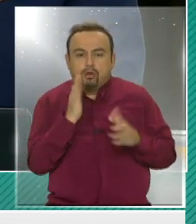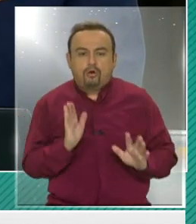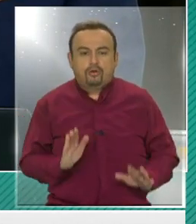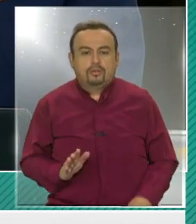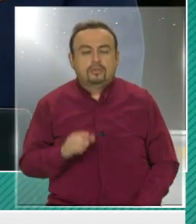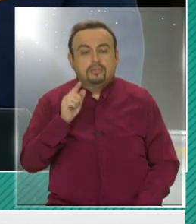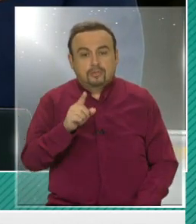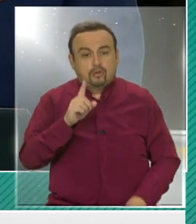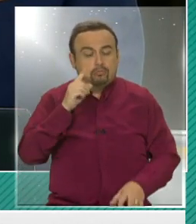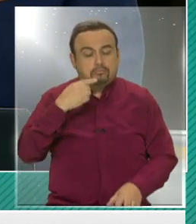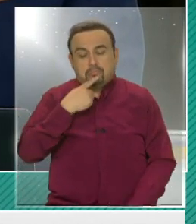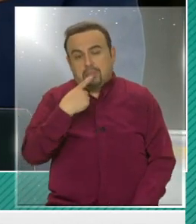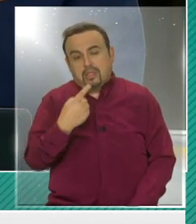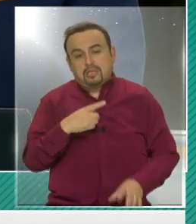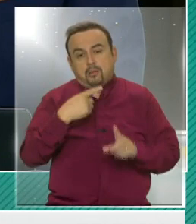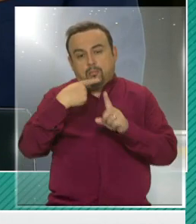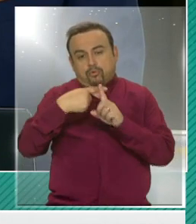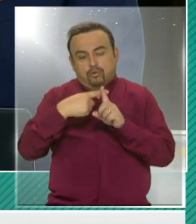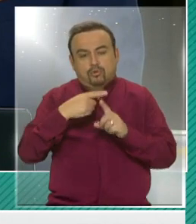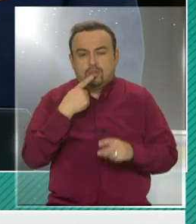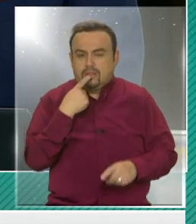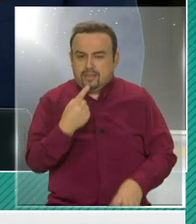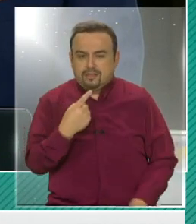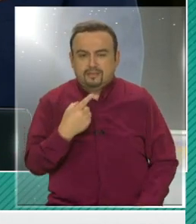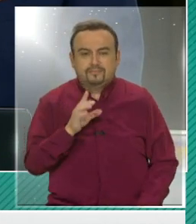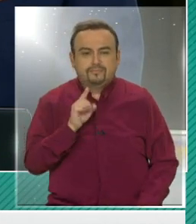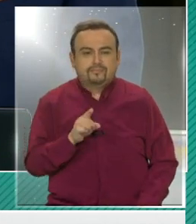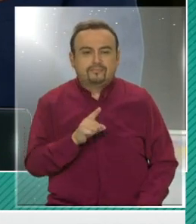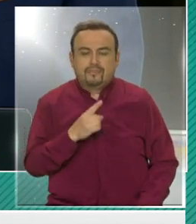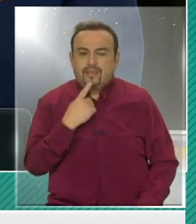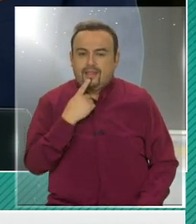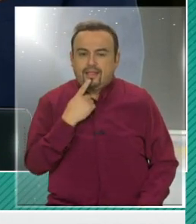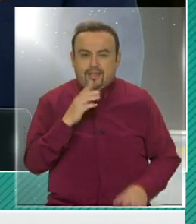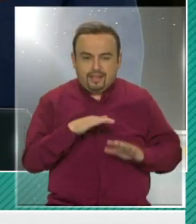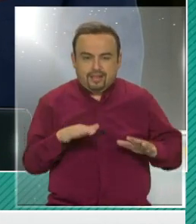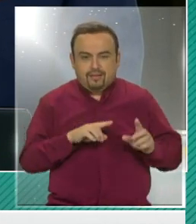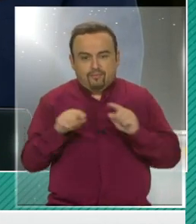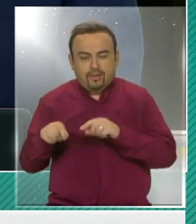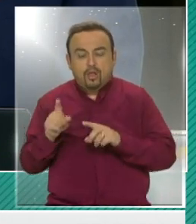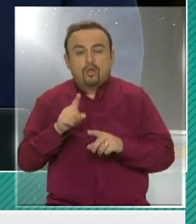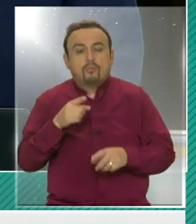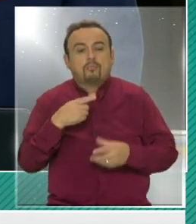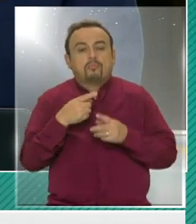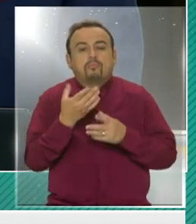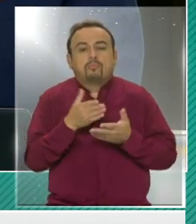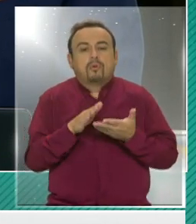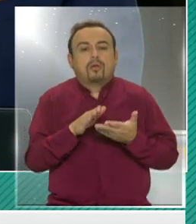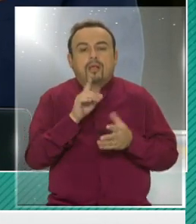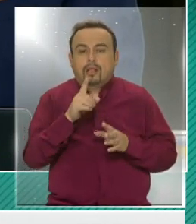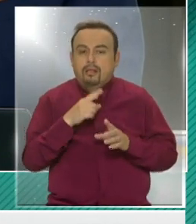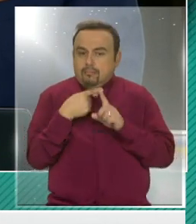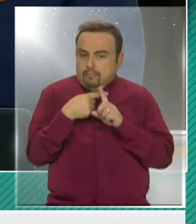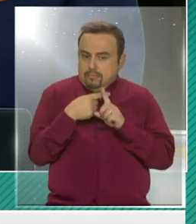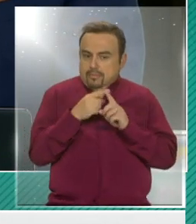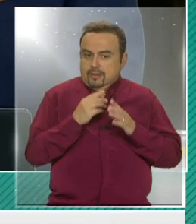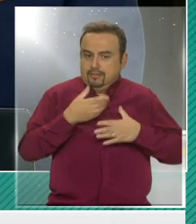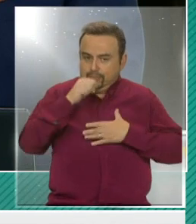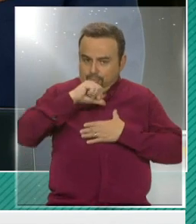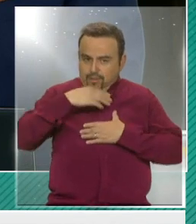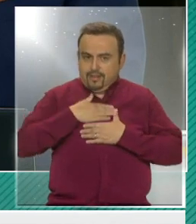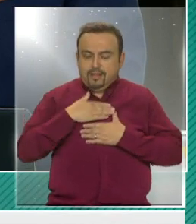manifiesta optimista respecto a este punto en particular ahora no le preocupa lo que si